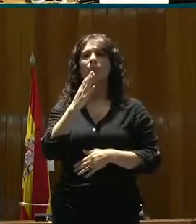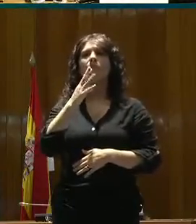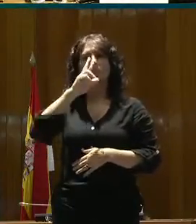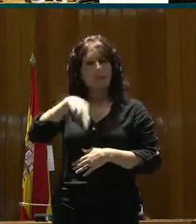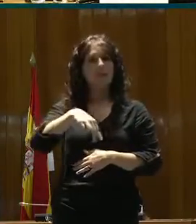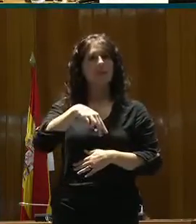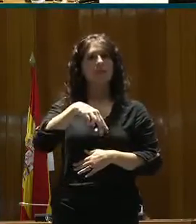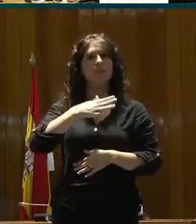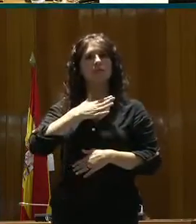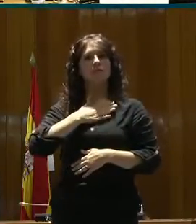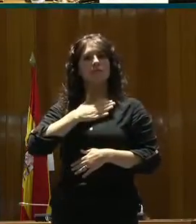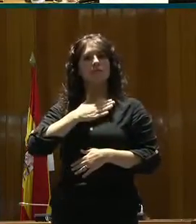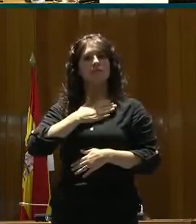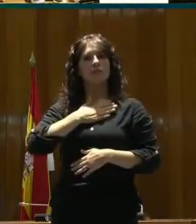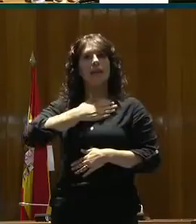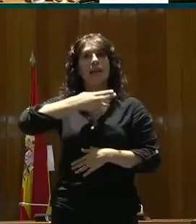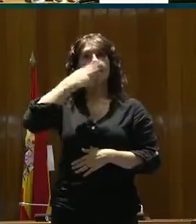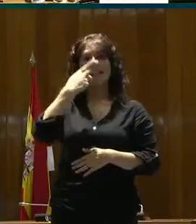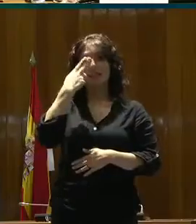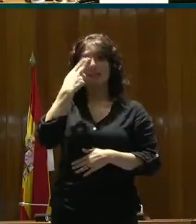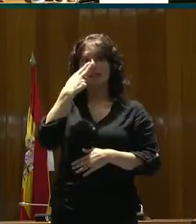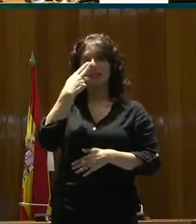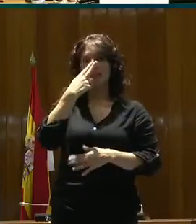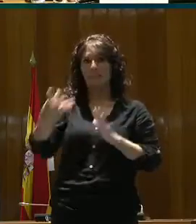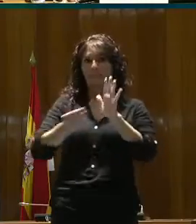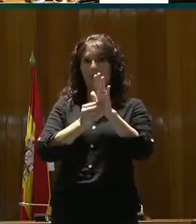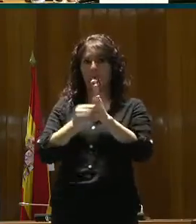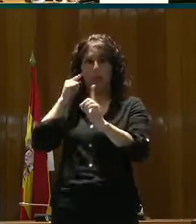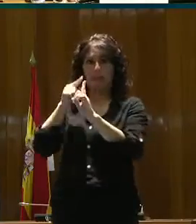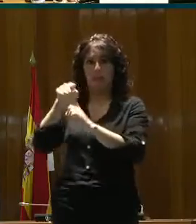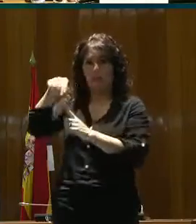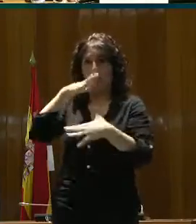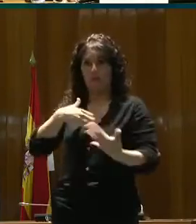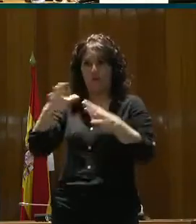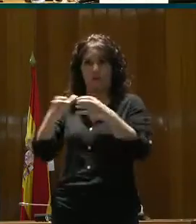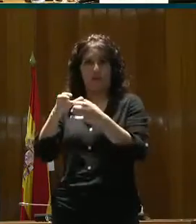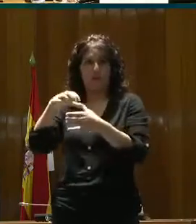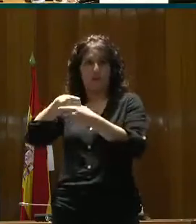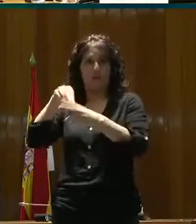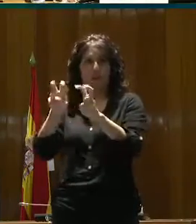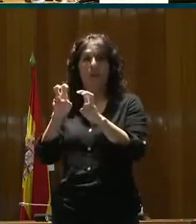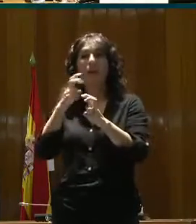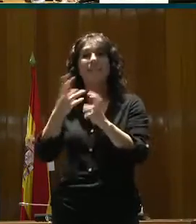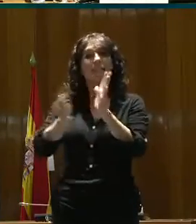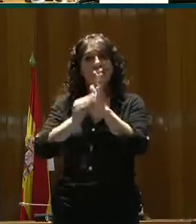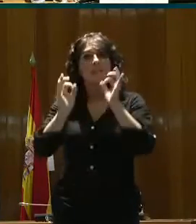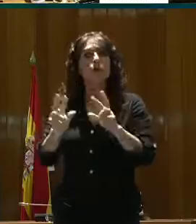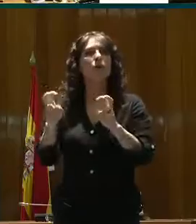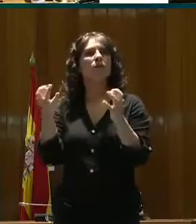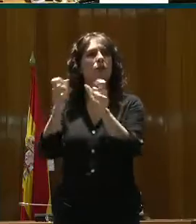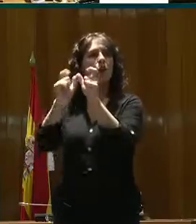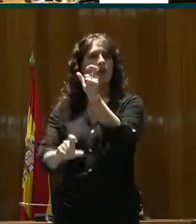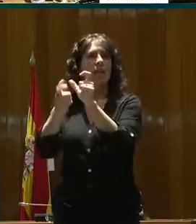de los añadidos interesantes para el uso del blueprint, que es la incorporación de un glosario en